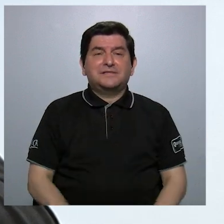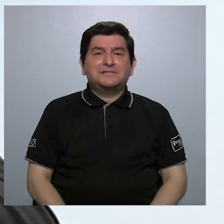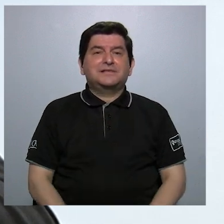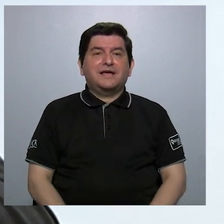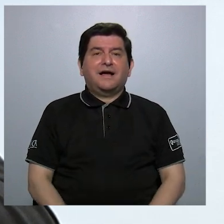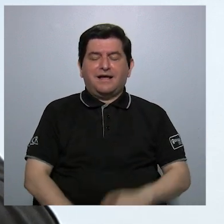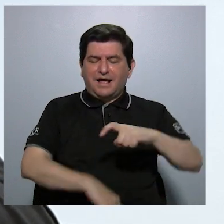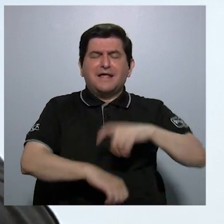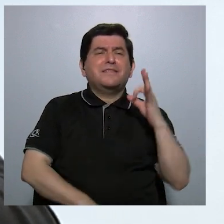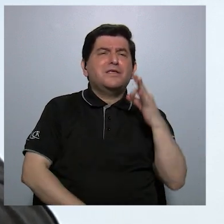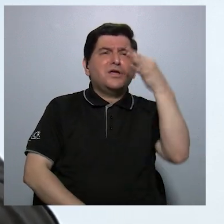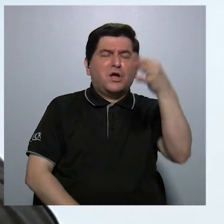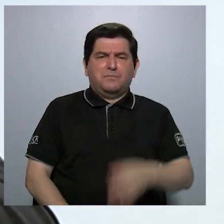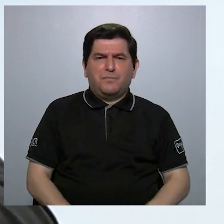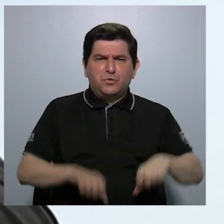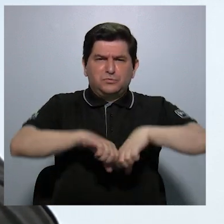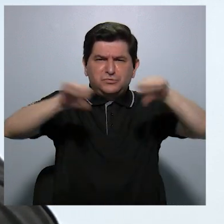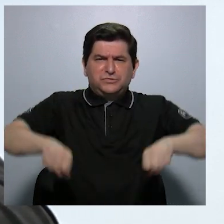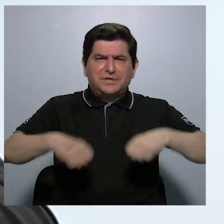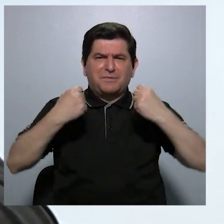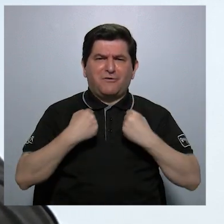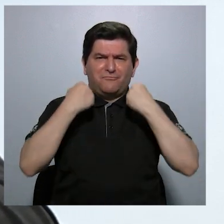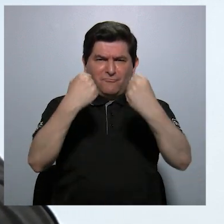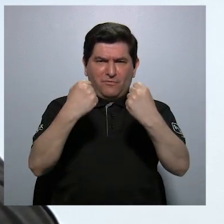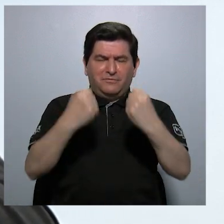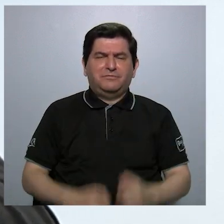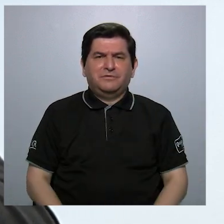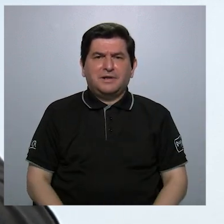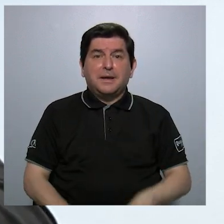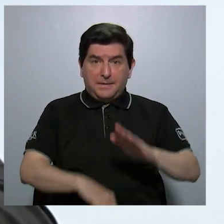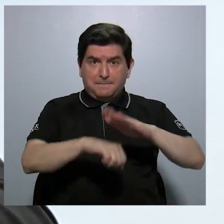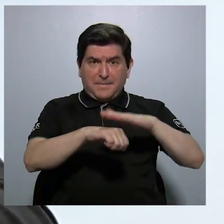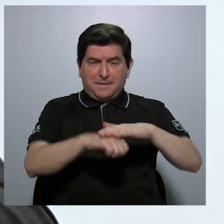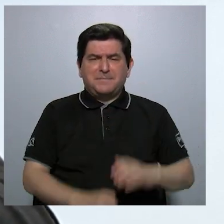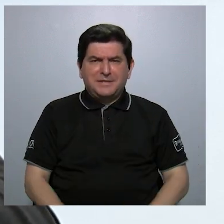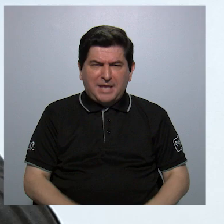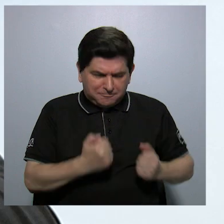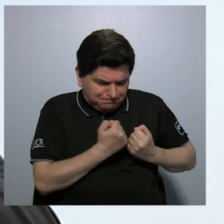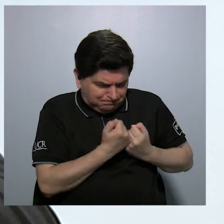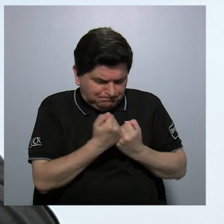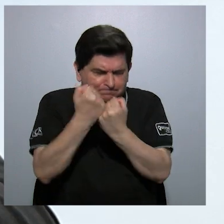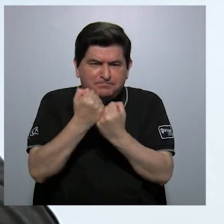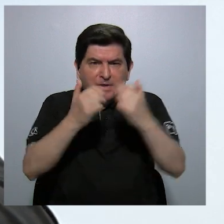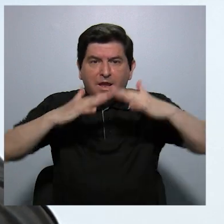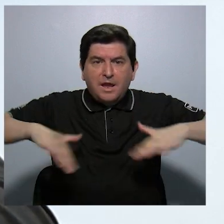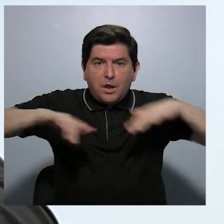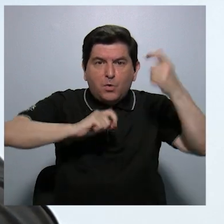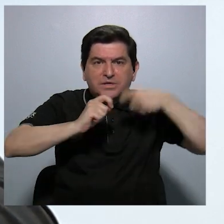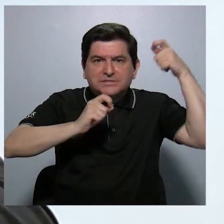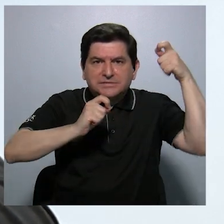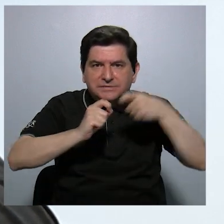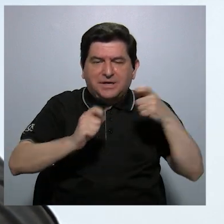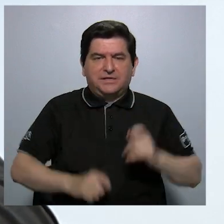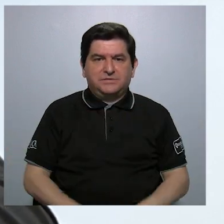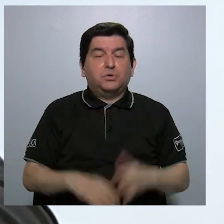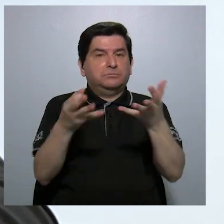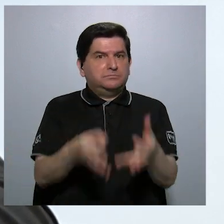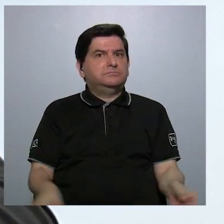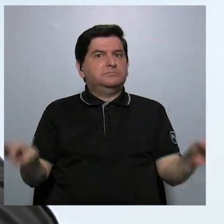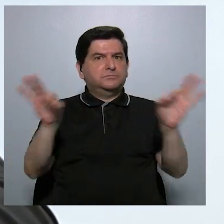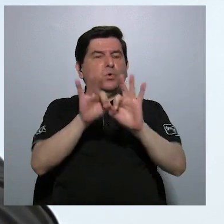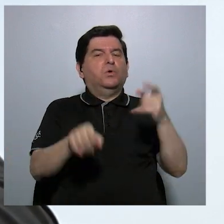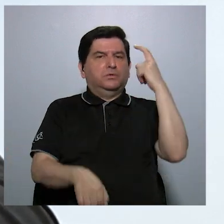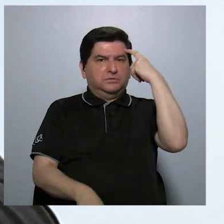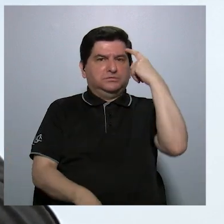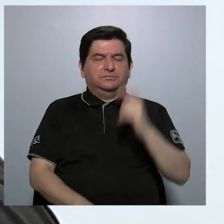plazo, que sean sistemas muy robustos que vengan a fortalecer un nicho en específico. Eso es muy importante